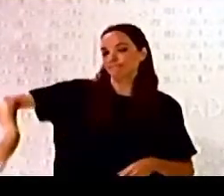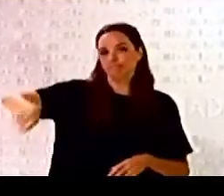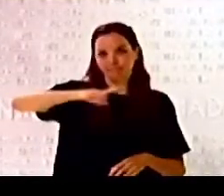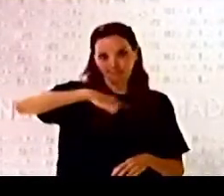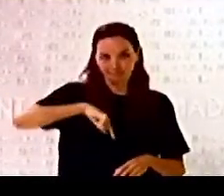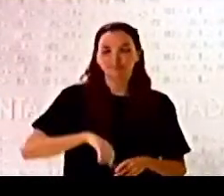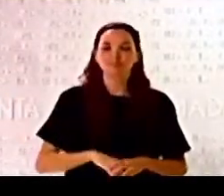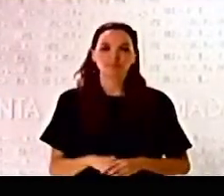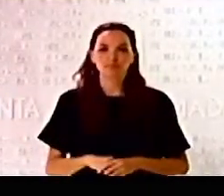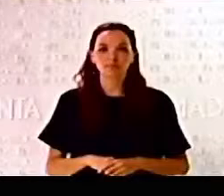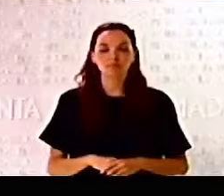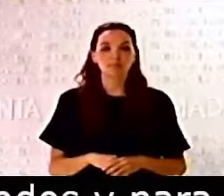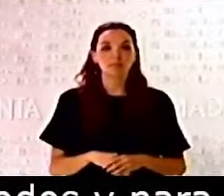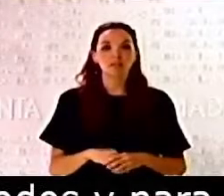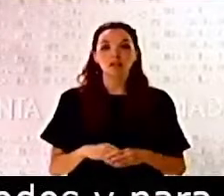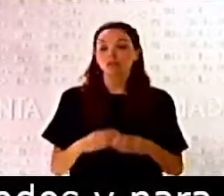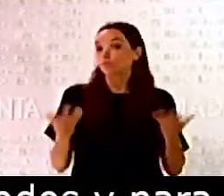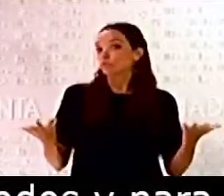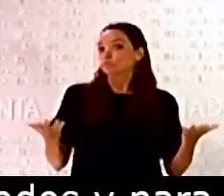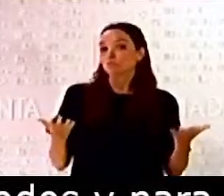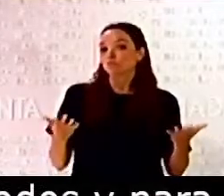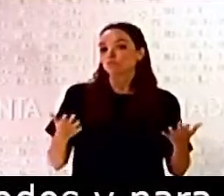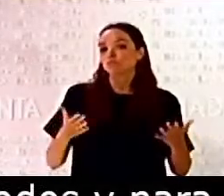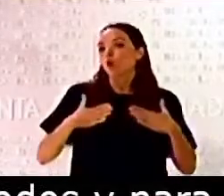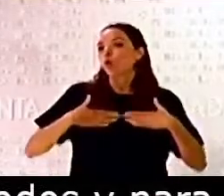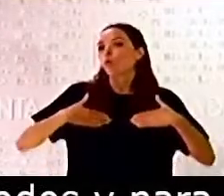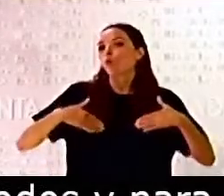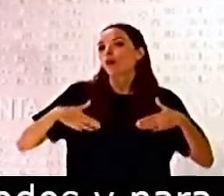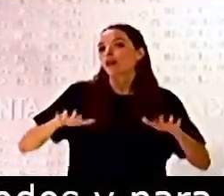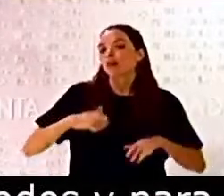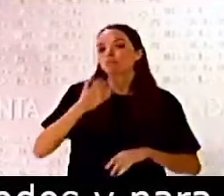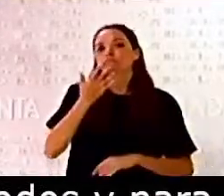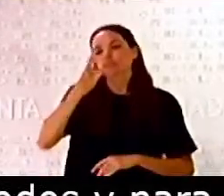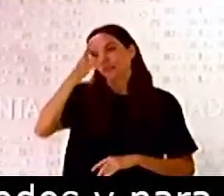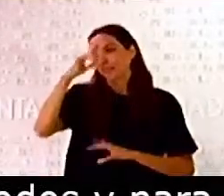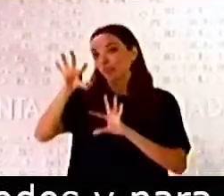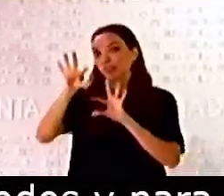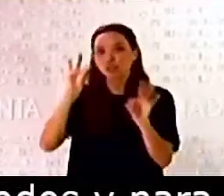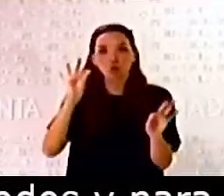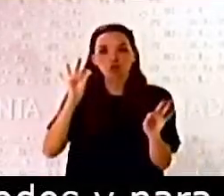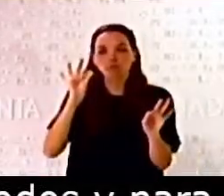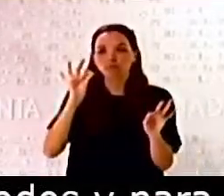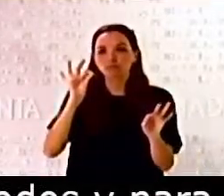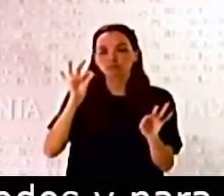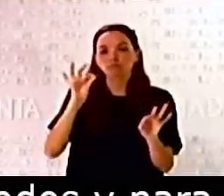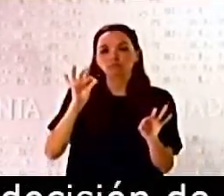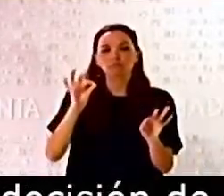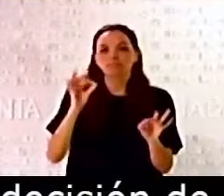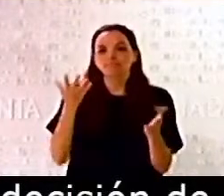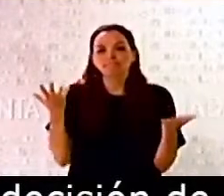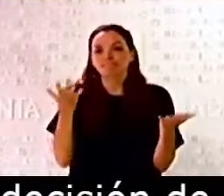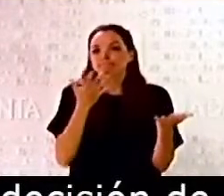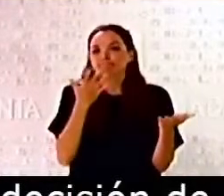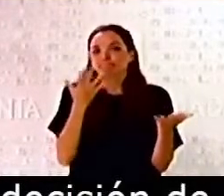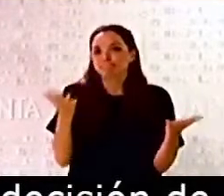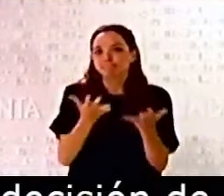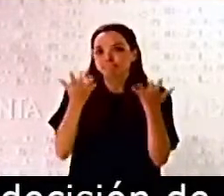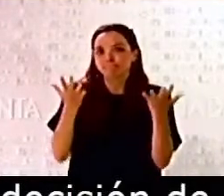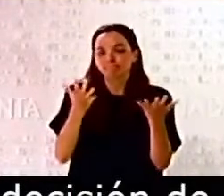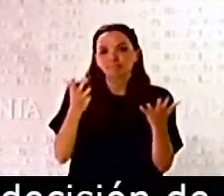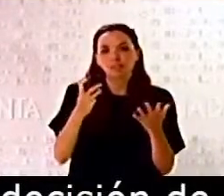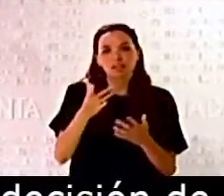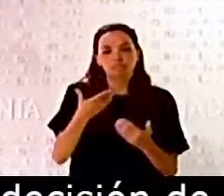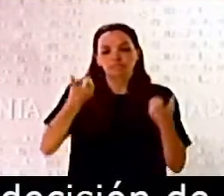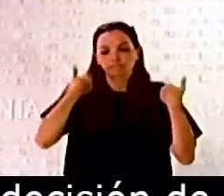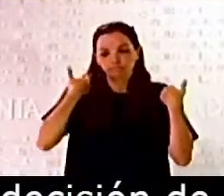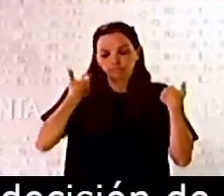donde permanentemente cualquier decisión de la que tomemos como sociedad y cualquier decisión que tomemos como autoridades